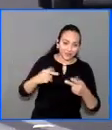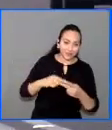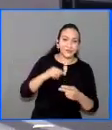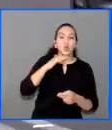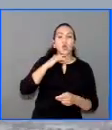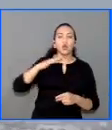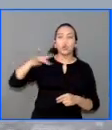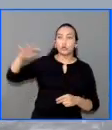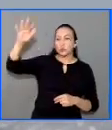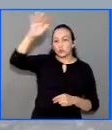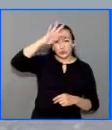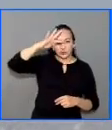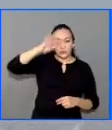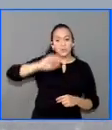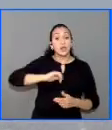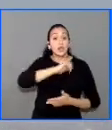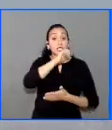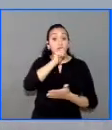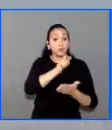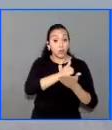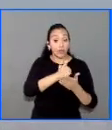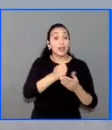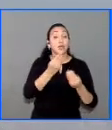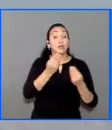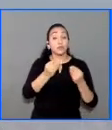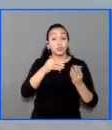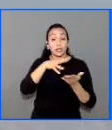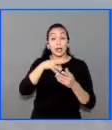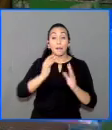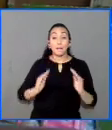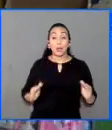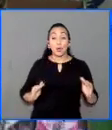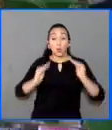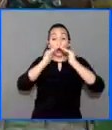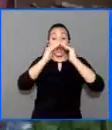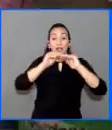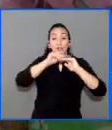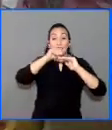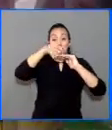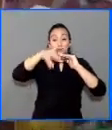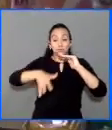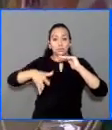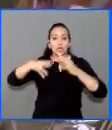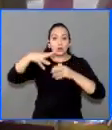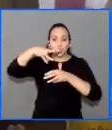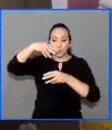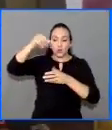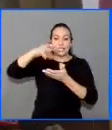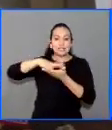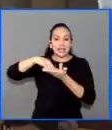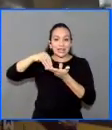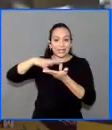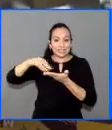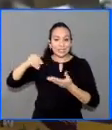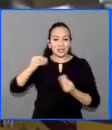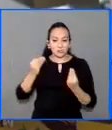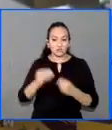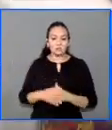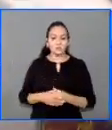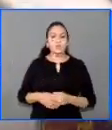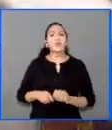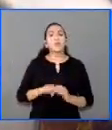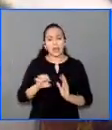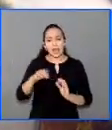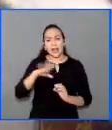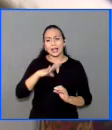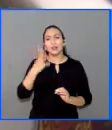ciudades que tienen emisiones de cenizas volcánicas como Puebla y Ciudad de México. Cifras de la OMS revelan que hay 9 millones de muertos